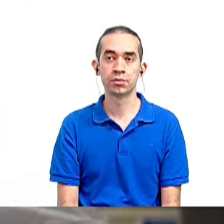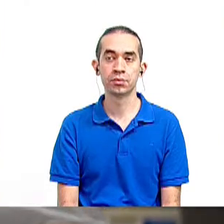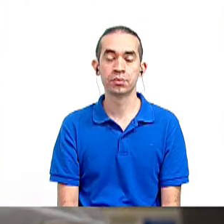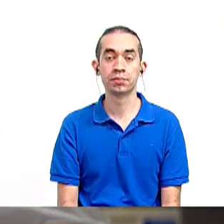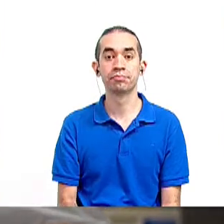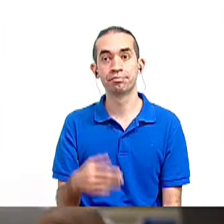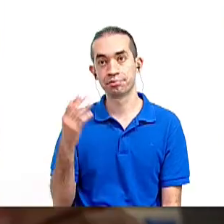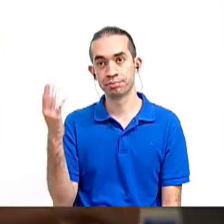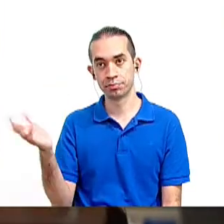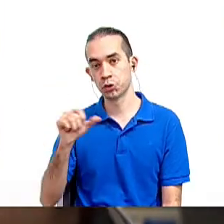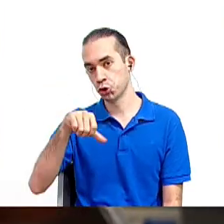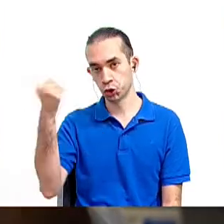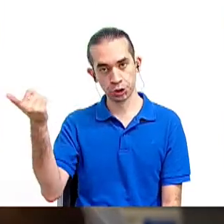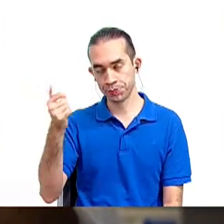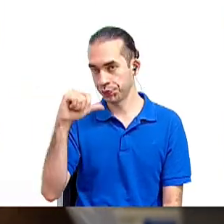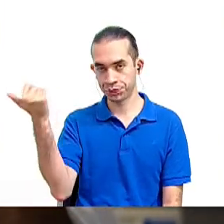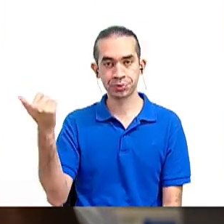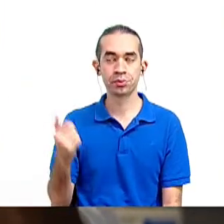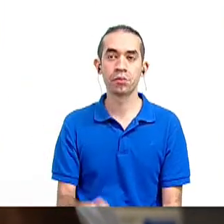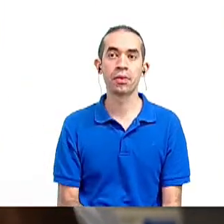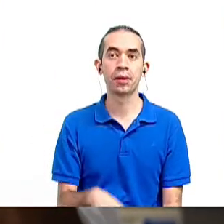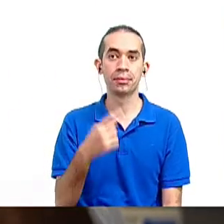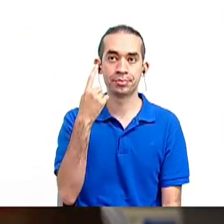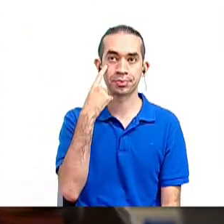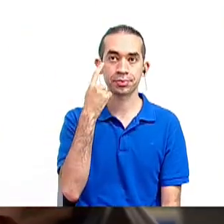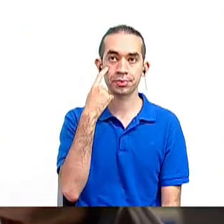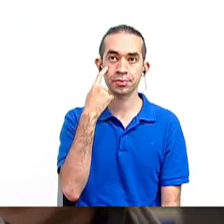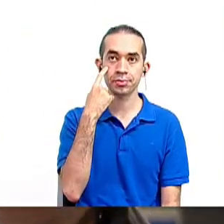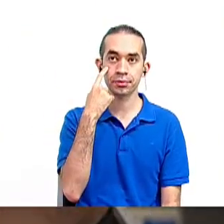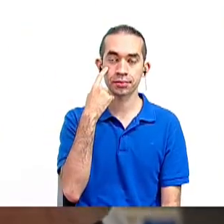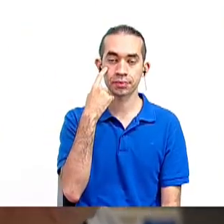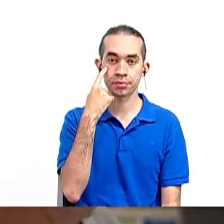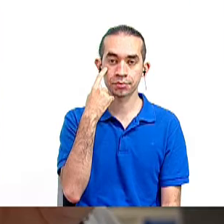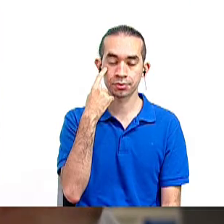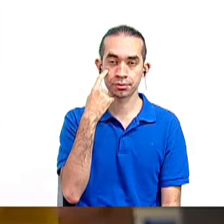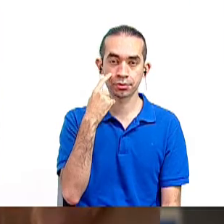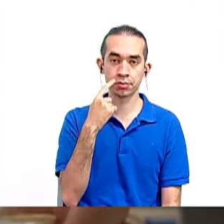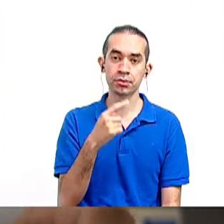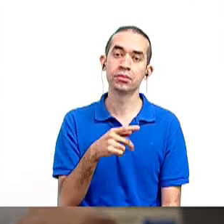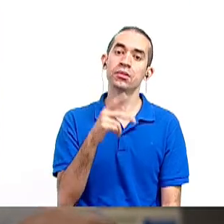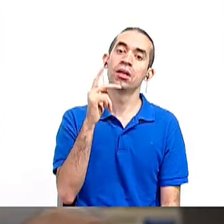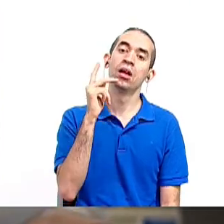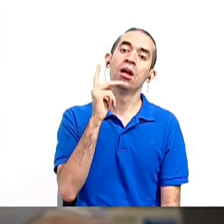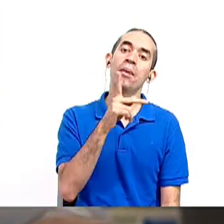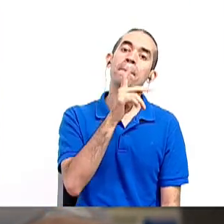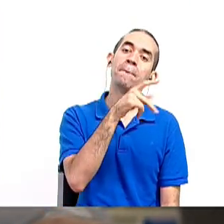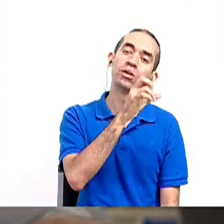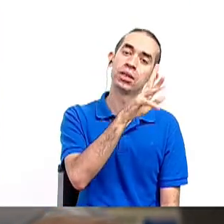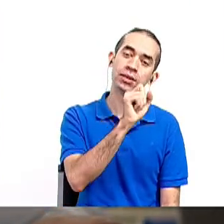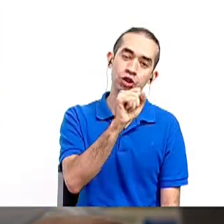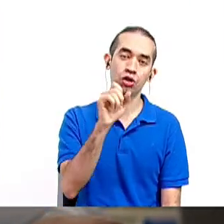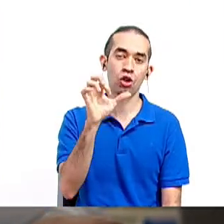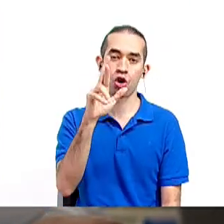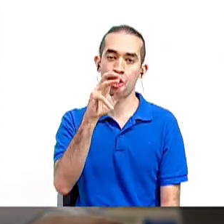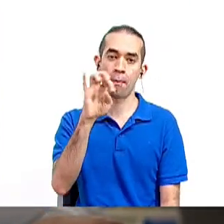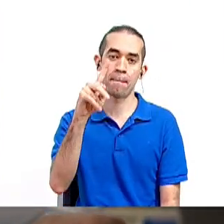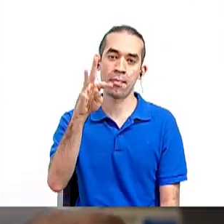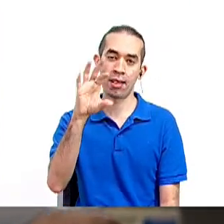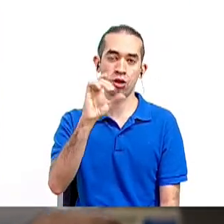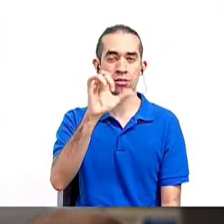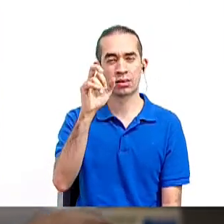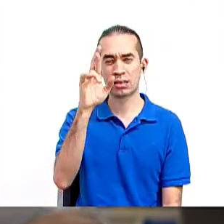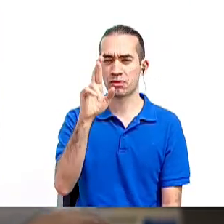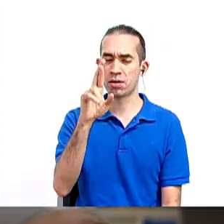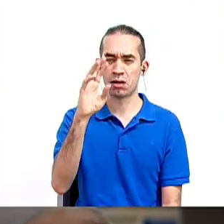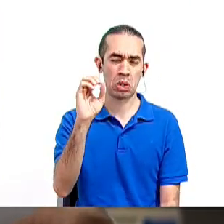Ok, esta es otra reacción. En este caso acá tenemos cromato de potasio y acá tenemos nitrato de